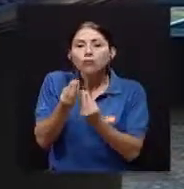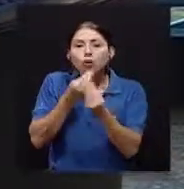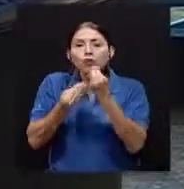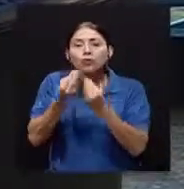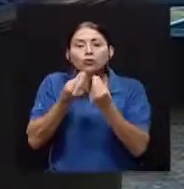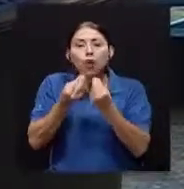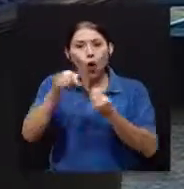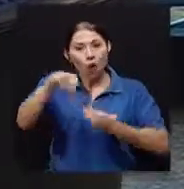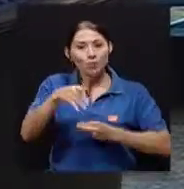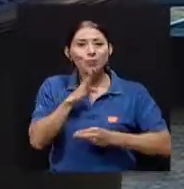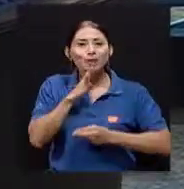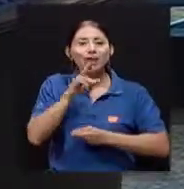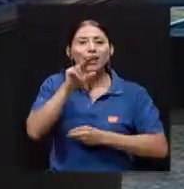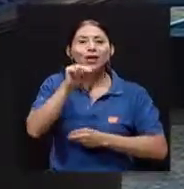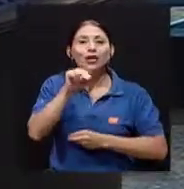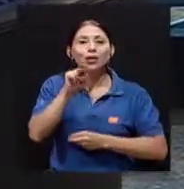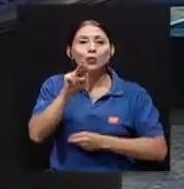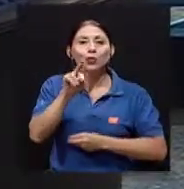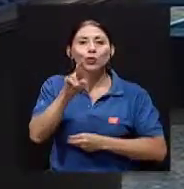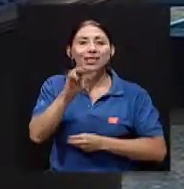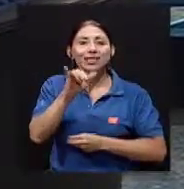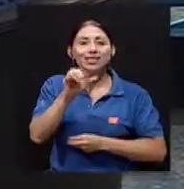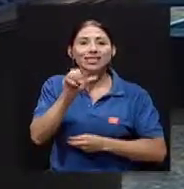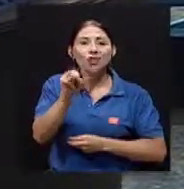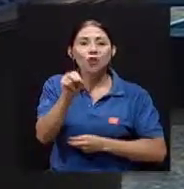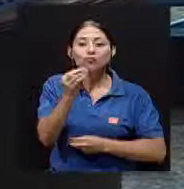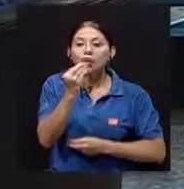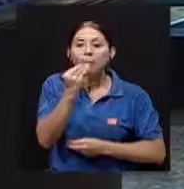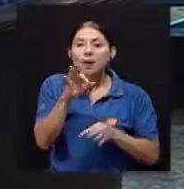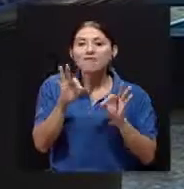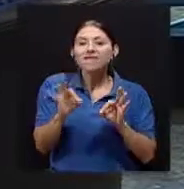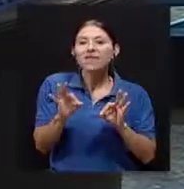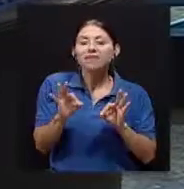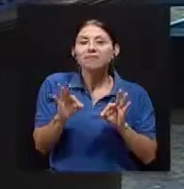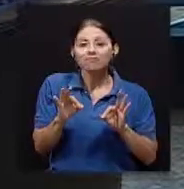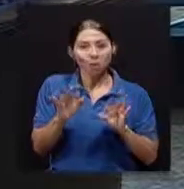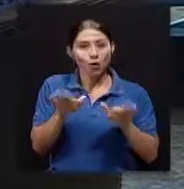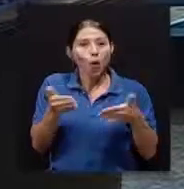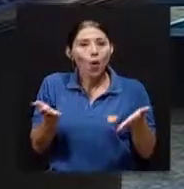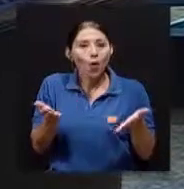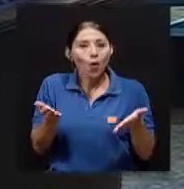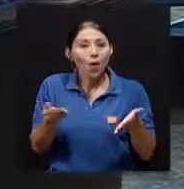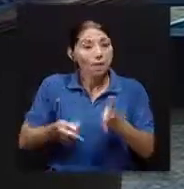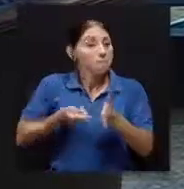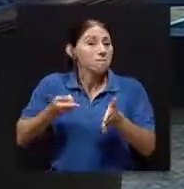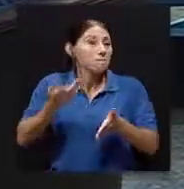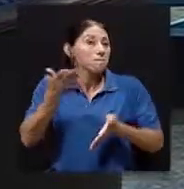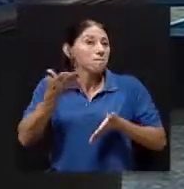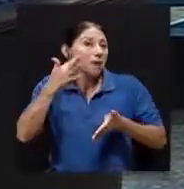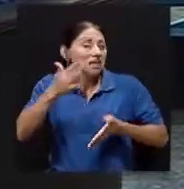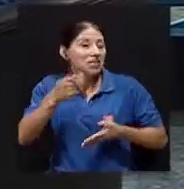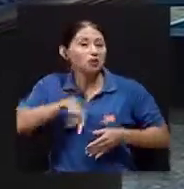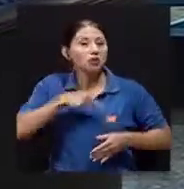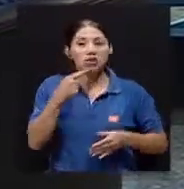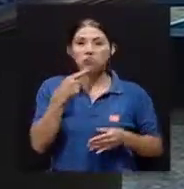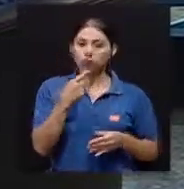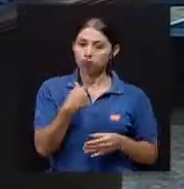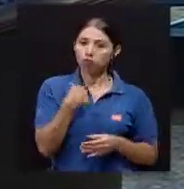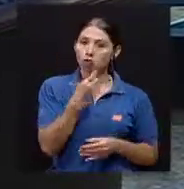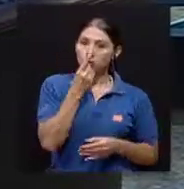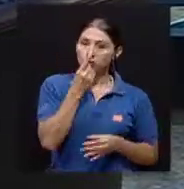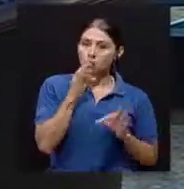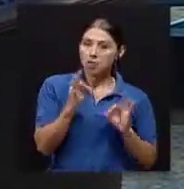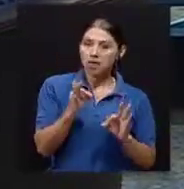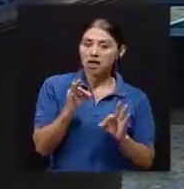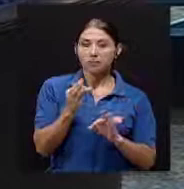de nutrición, cómo alimentarnos bien, porque pareciera muy fácil de decir, lo hacemos diariamente a la hora del desayuno, del almuerzo, pero qué